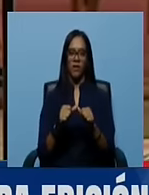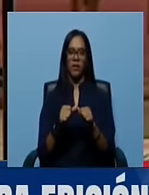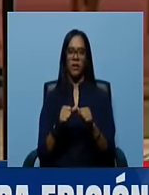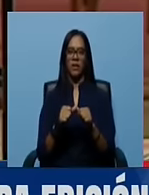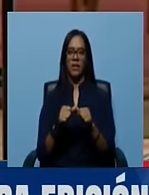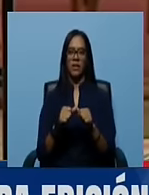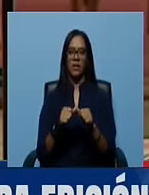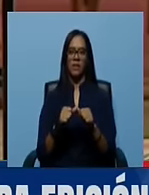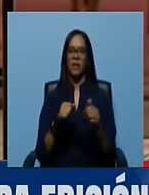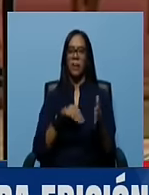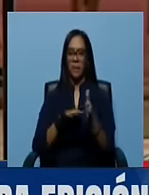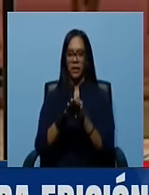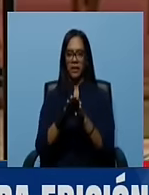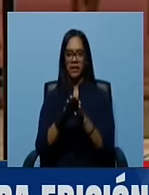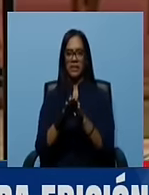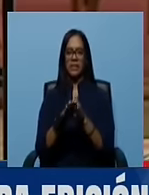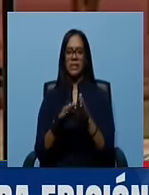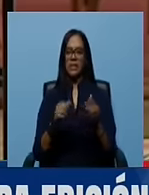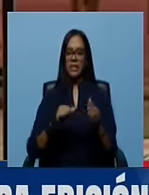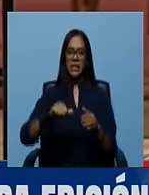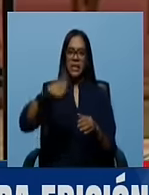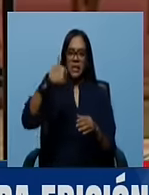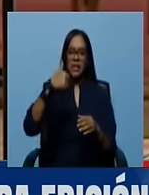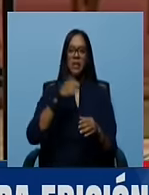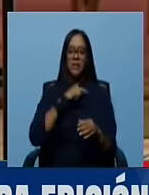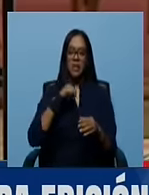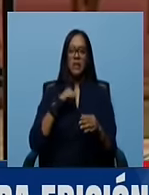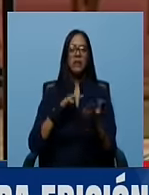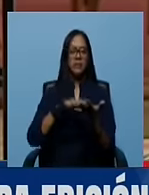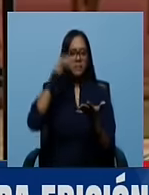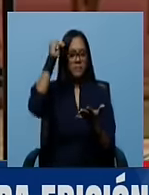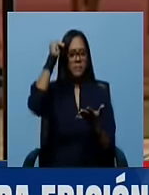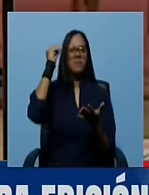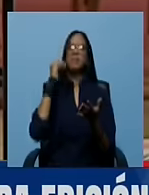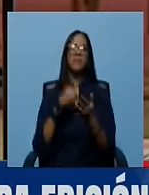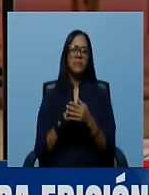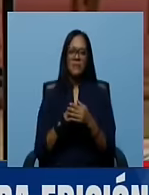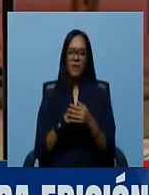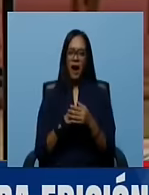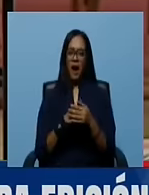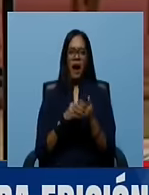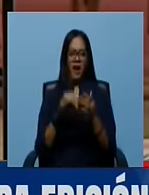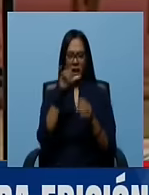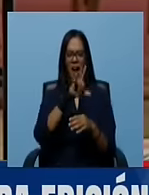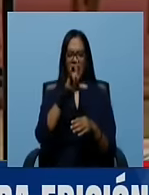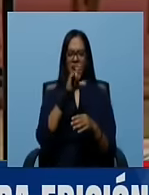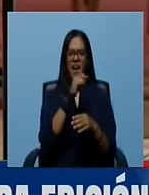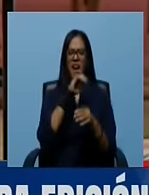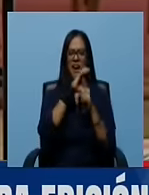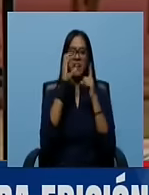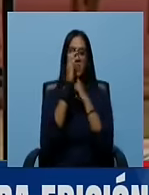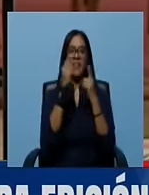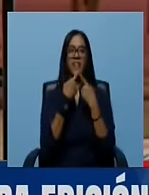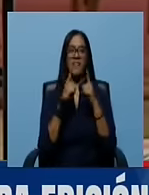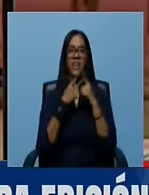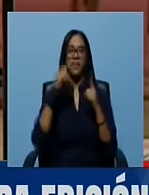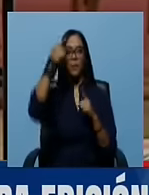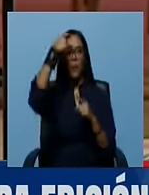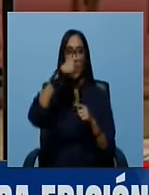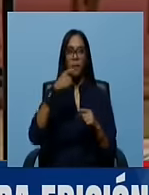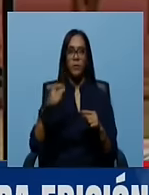Vamos a desarrollarlo al máximo. Nosotros hemos aprendido a querer a las culturas, los distintos pueblos.